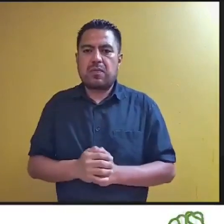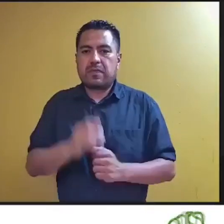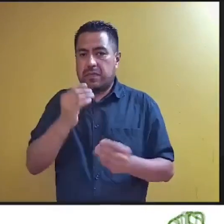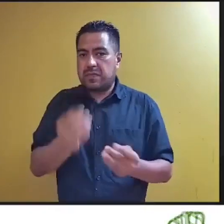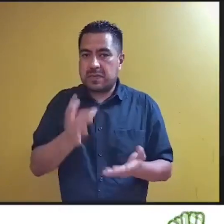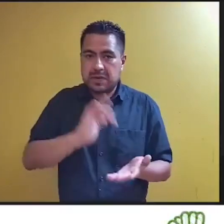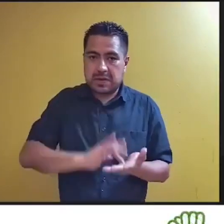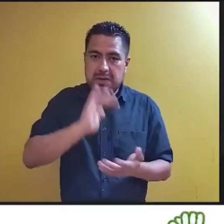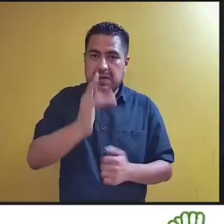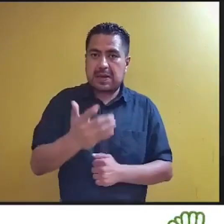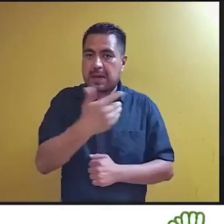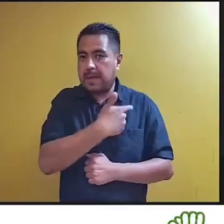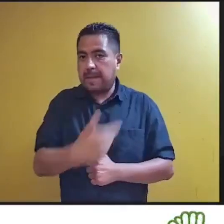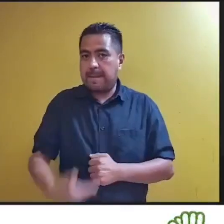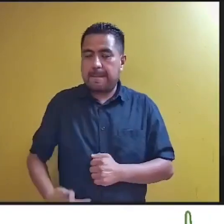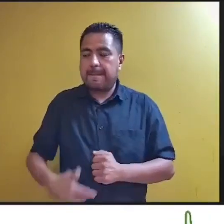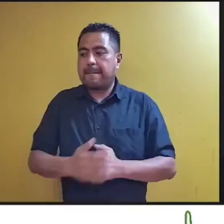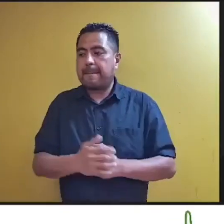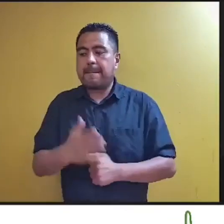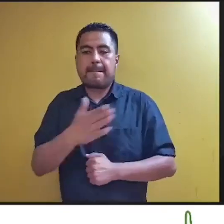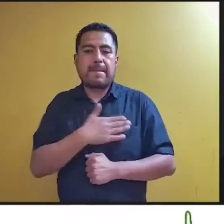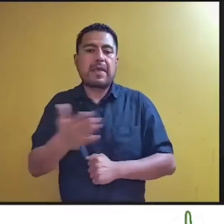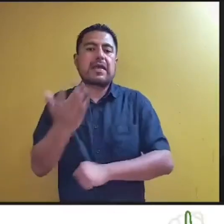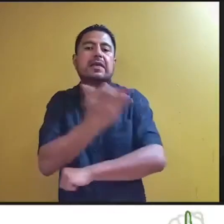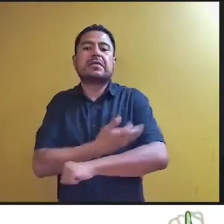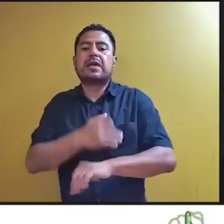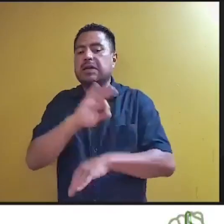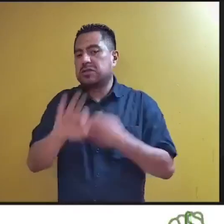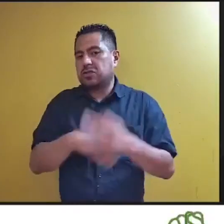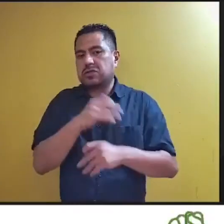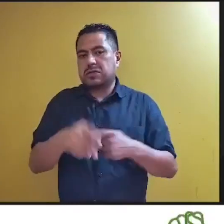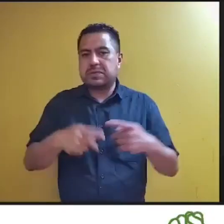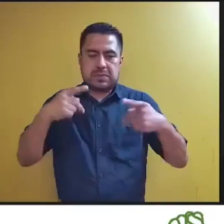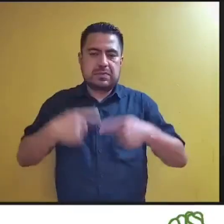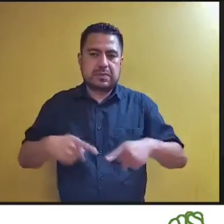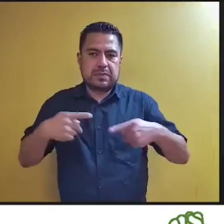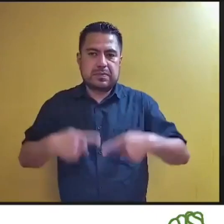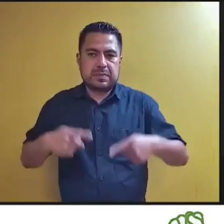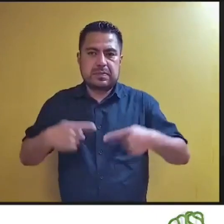Muchas gracias, presidenta. Buenas tardes a todas y a todos.